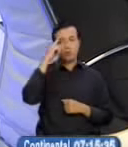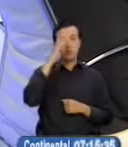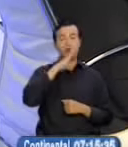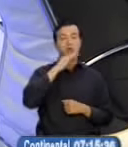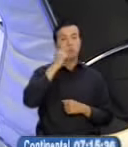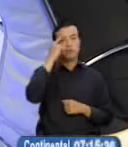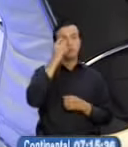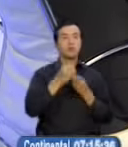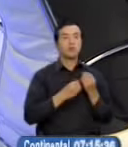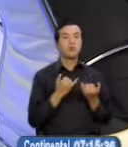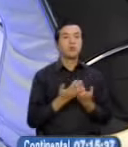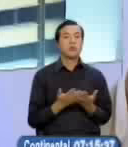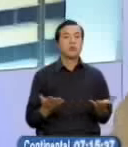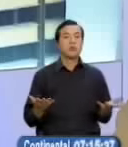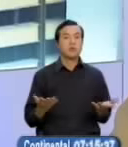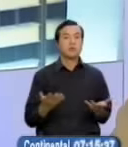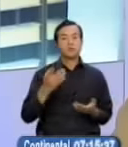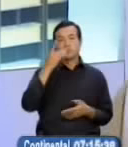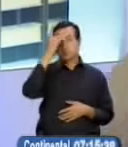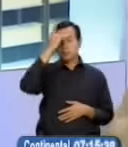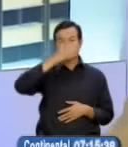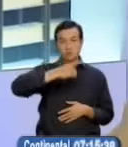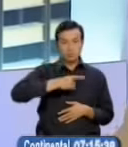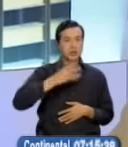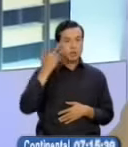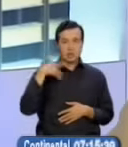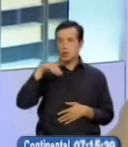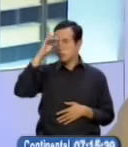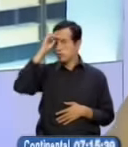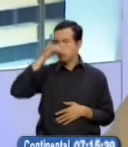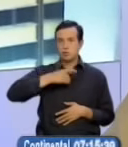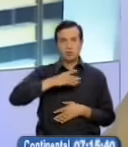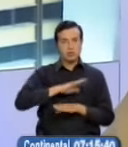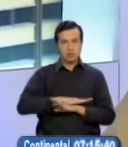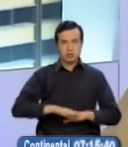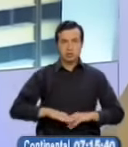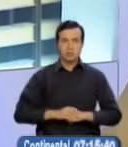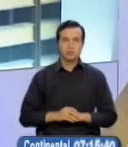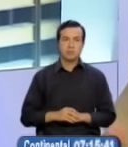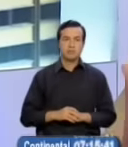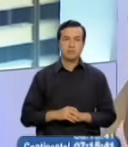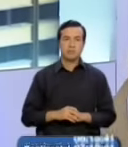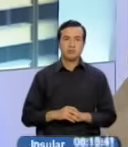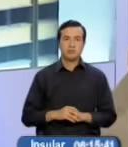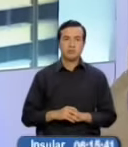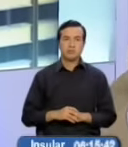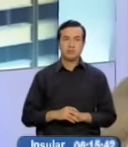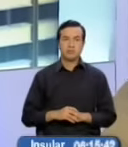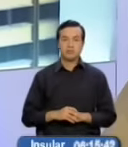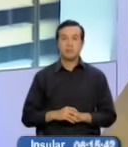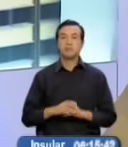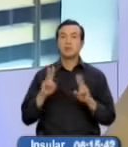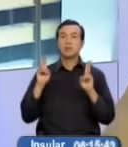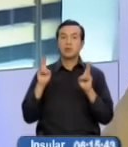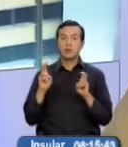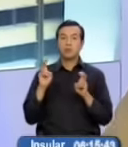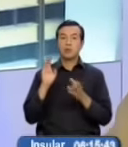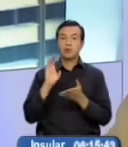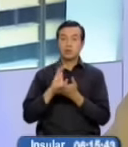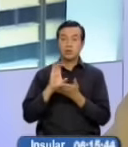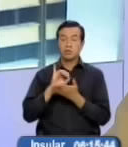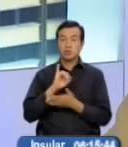se encuentra tomando medidas, ya tomó medidas, que no son del capital político del centro